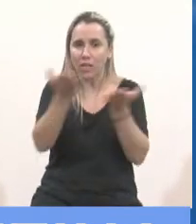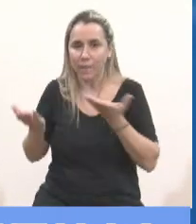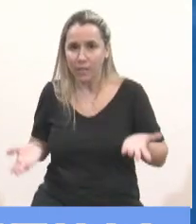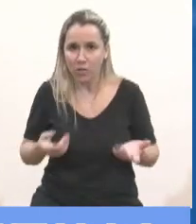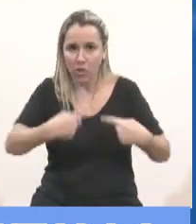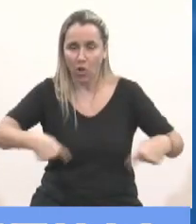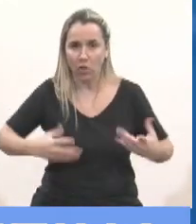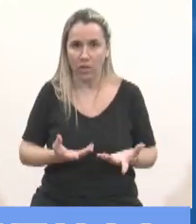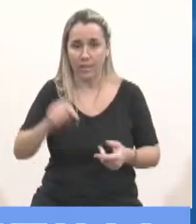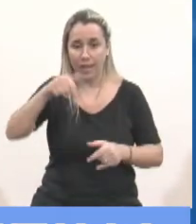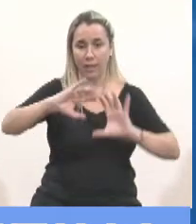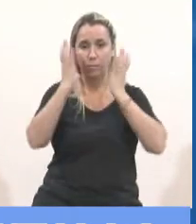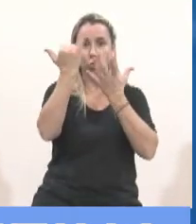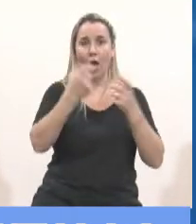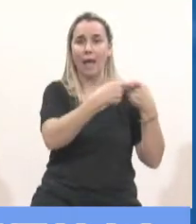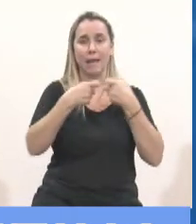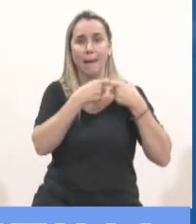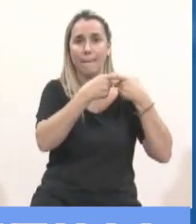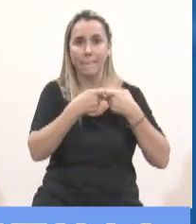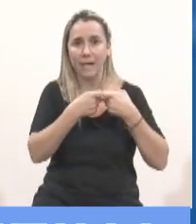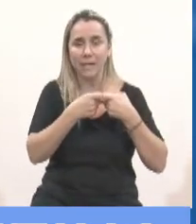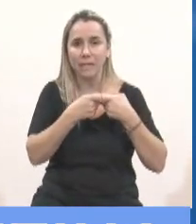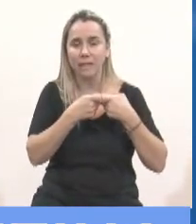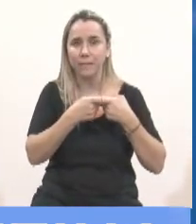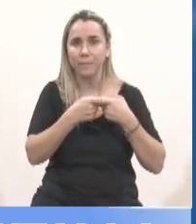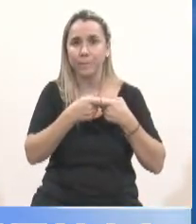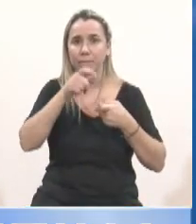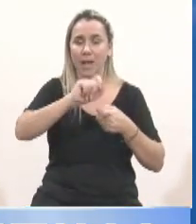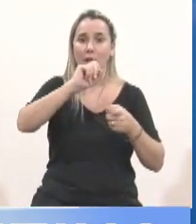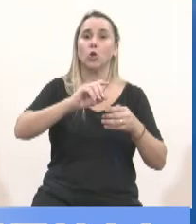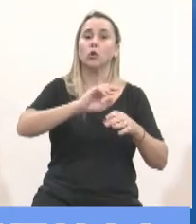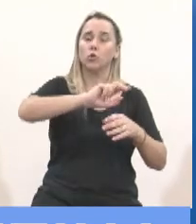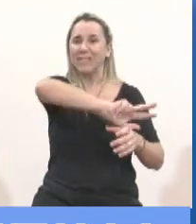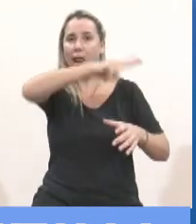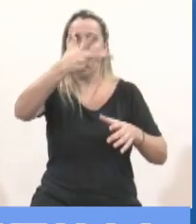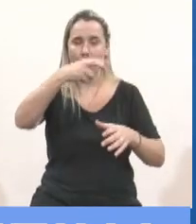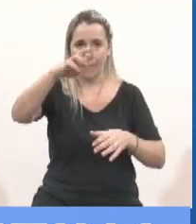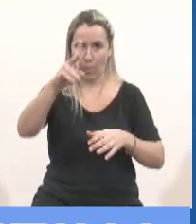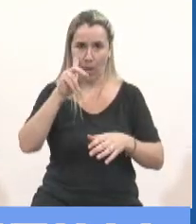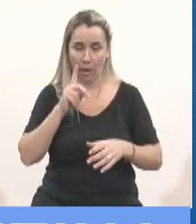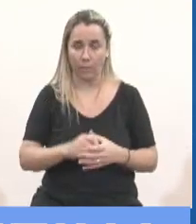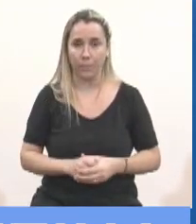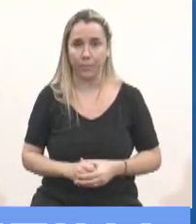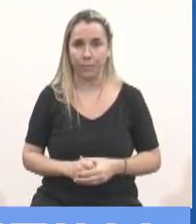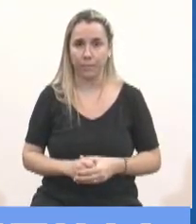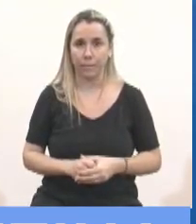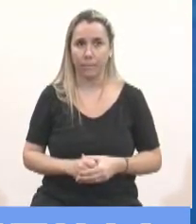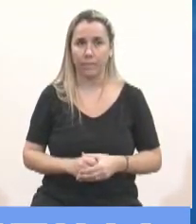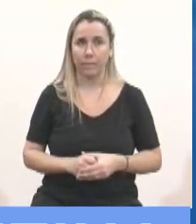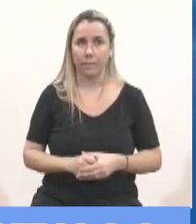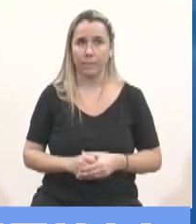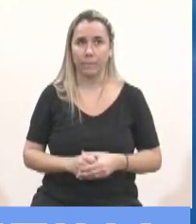mundo, empresas que superan inclusive el PBI argentino por 3 veces. ¿Qué quiere decir eso, presidente? ¿Estavo?